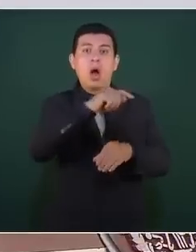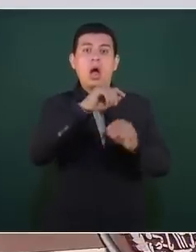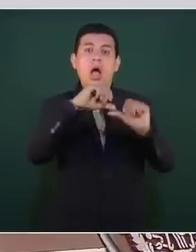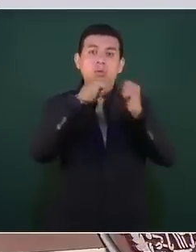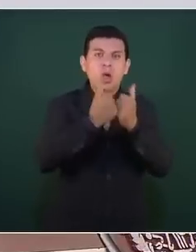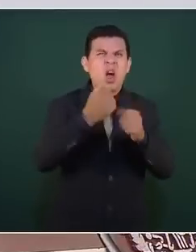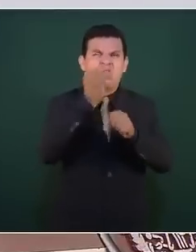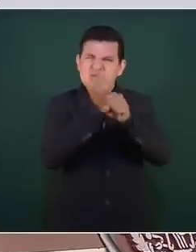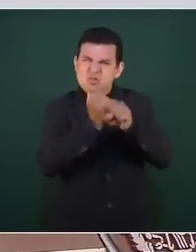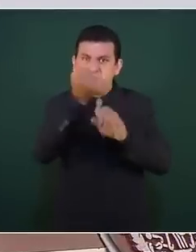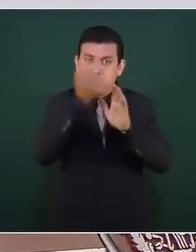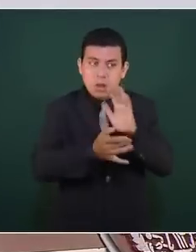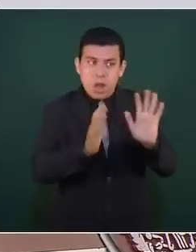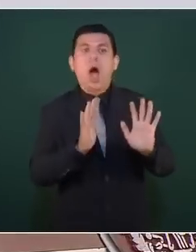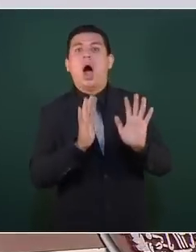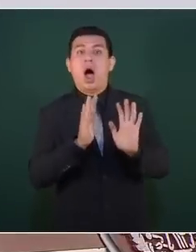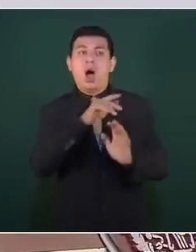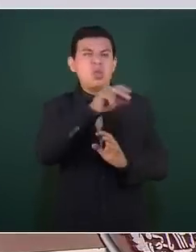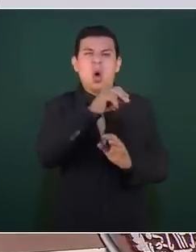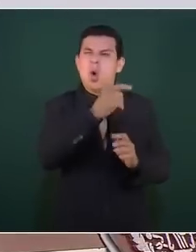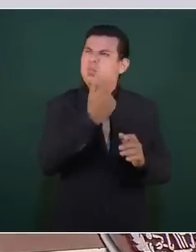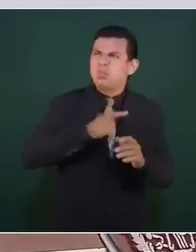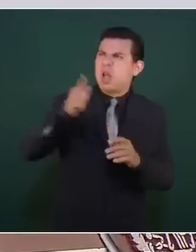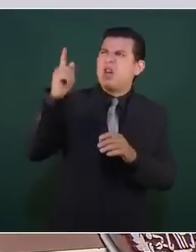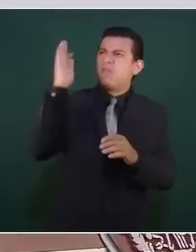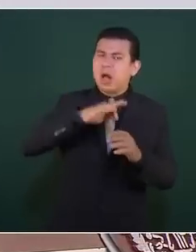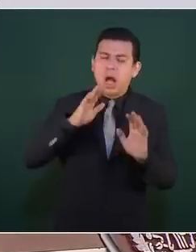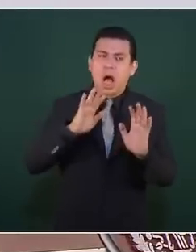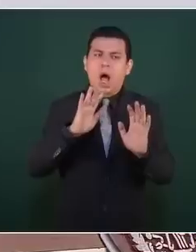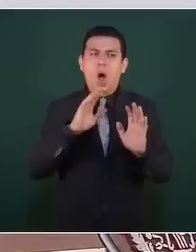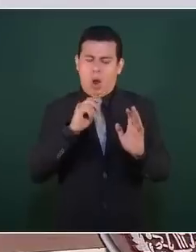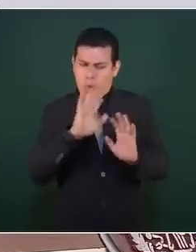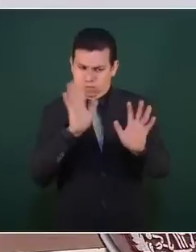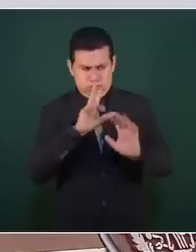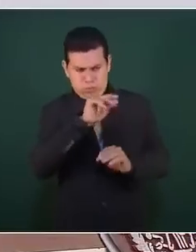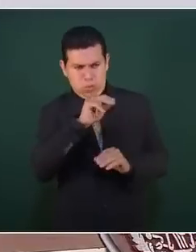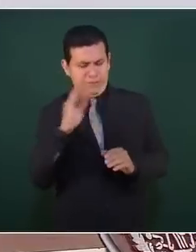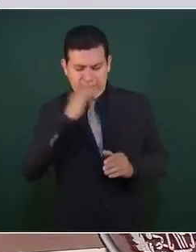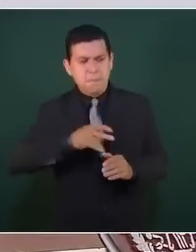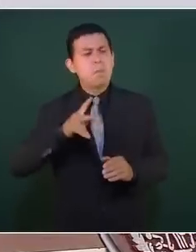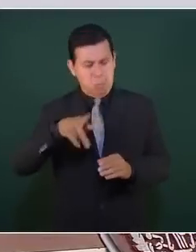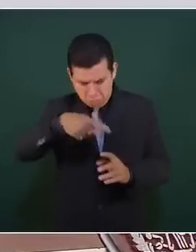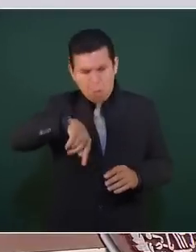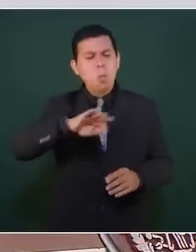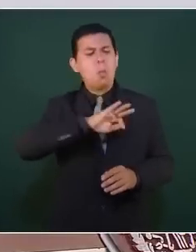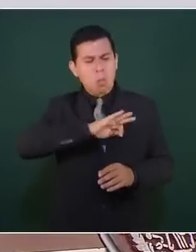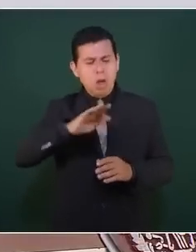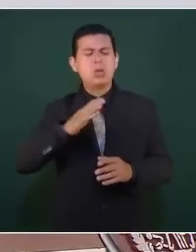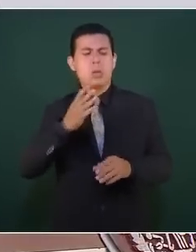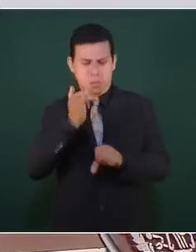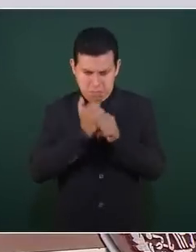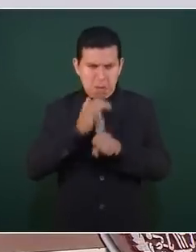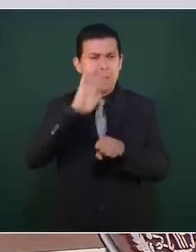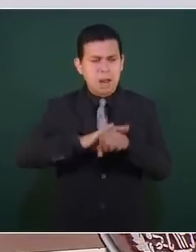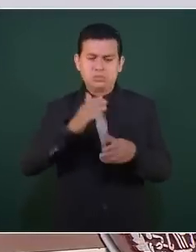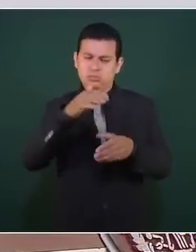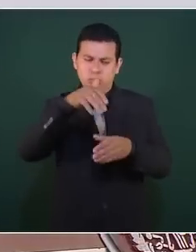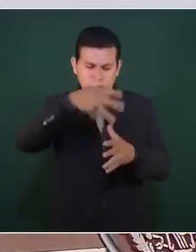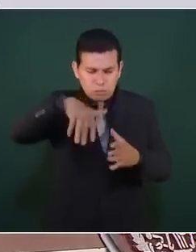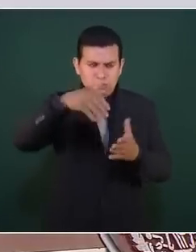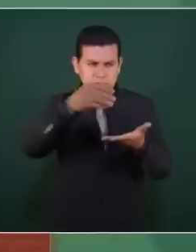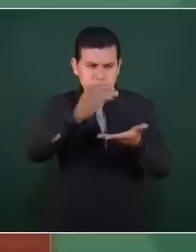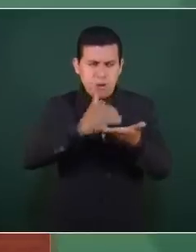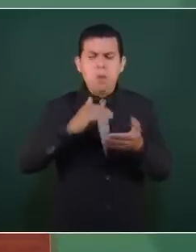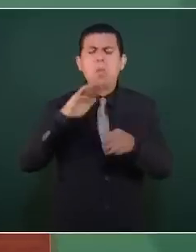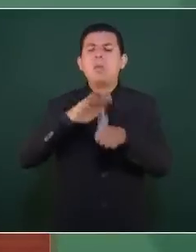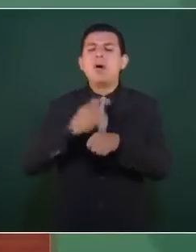conformes con los números, por eso nos atrevemos a hacerlo, pero además porque, como lo dijo el